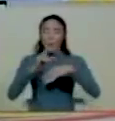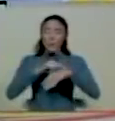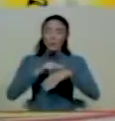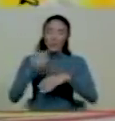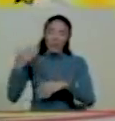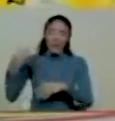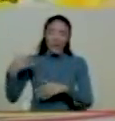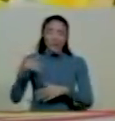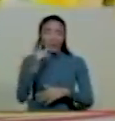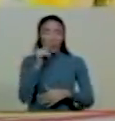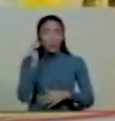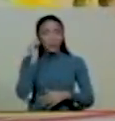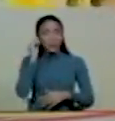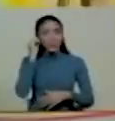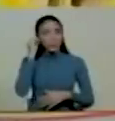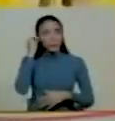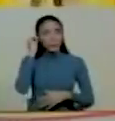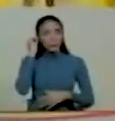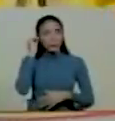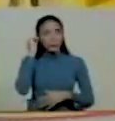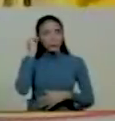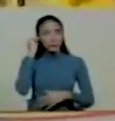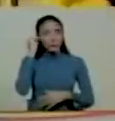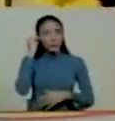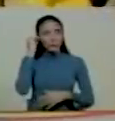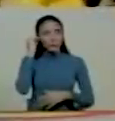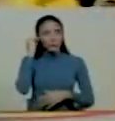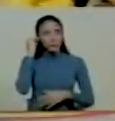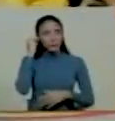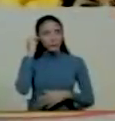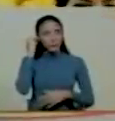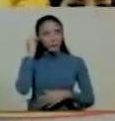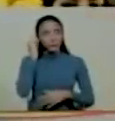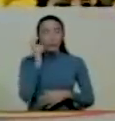Jorge Rodríguez, mi psiquiatra personal.